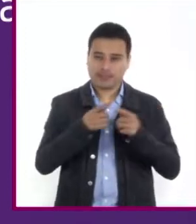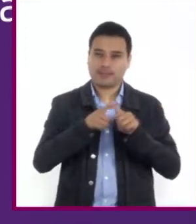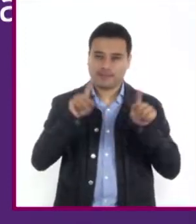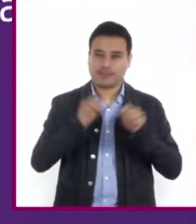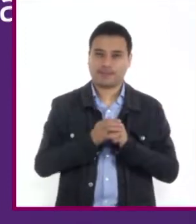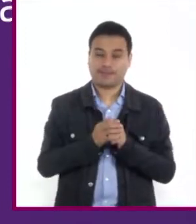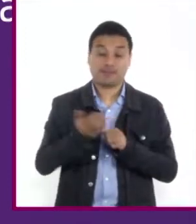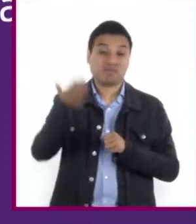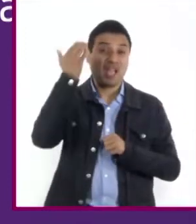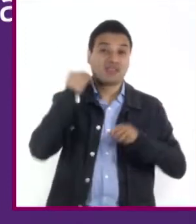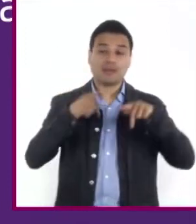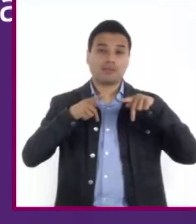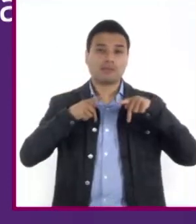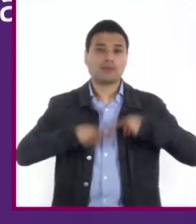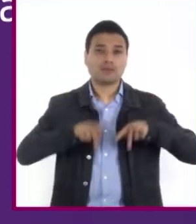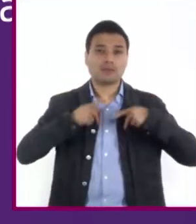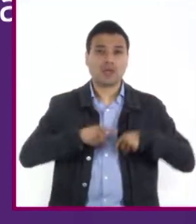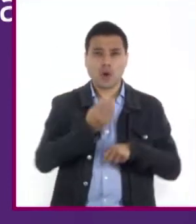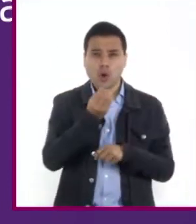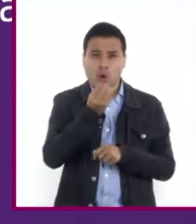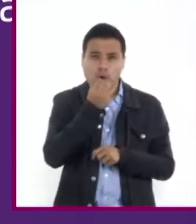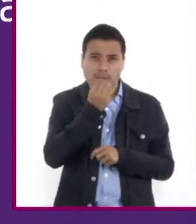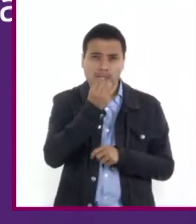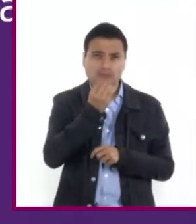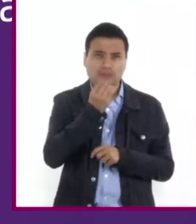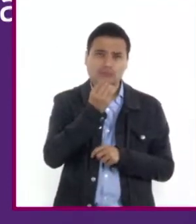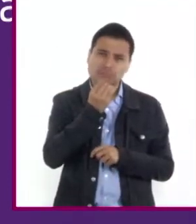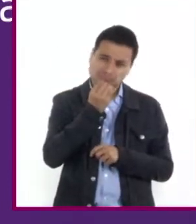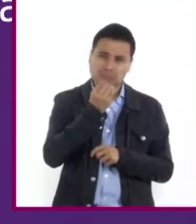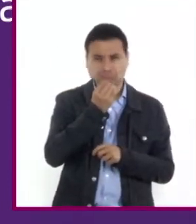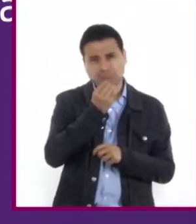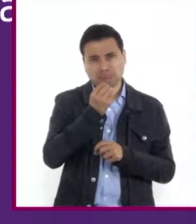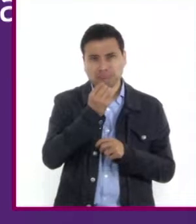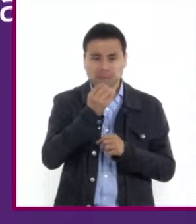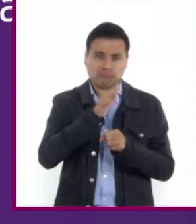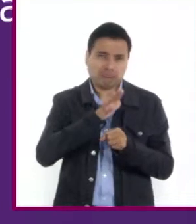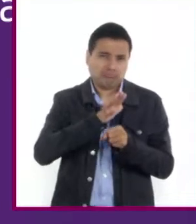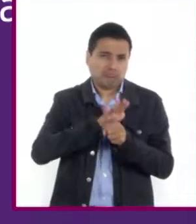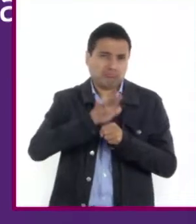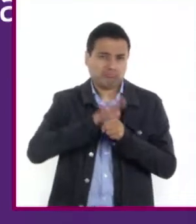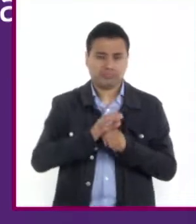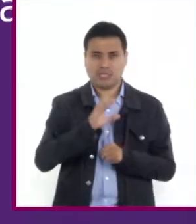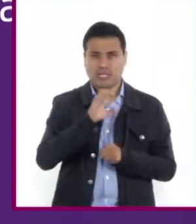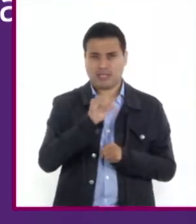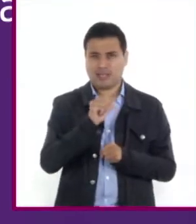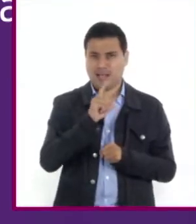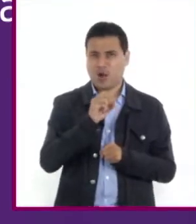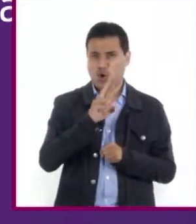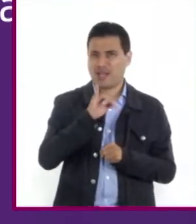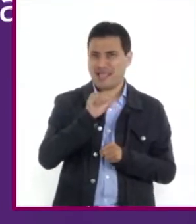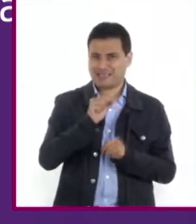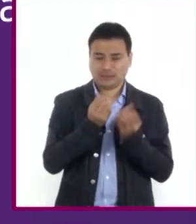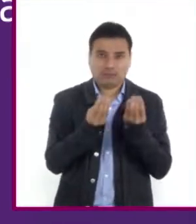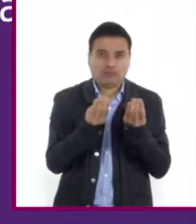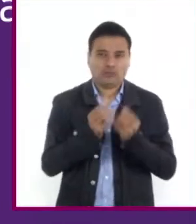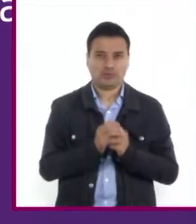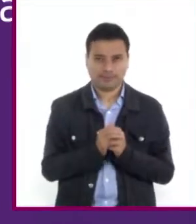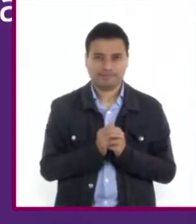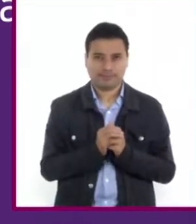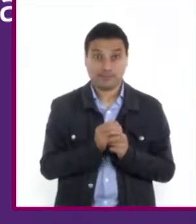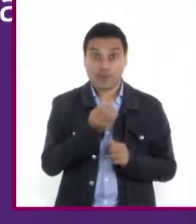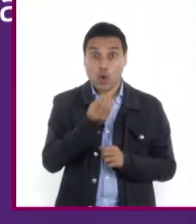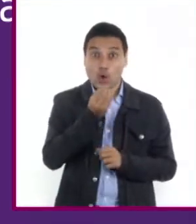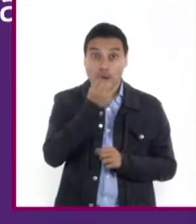marineros recibían una ración bastante buena que, medida en calorías, era abundante, aunque menos satisfactoria como